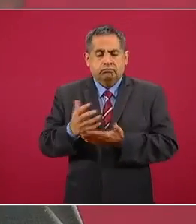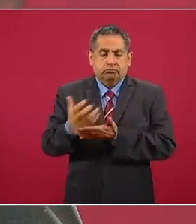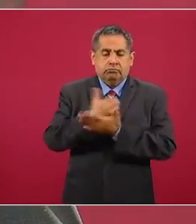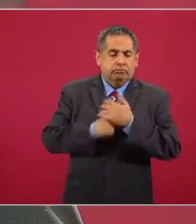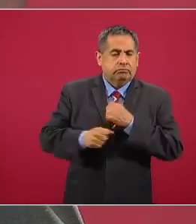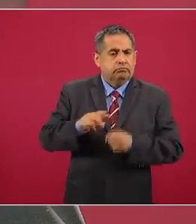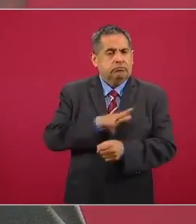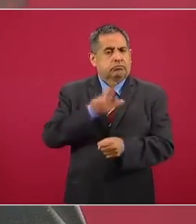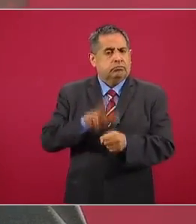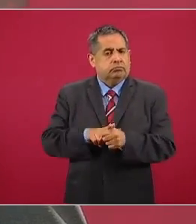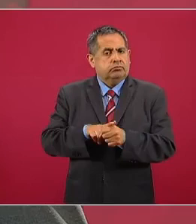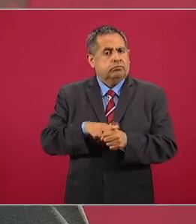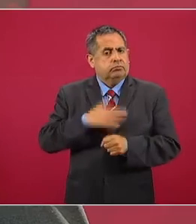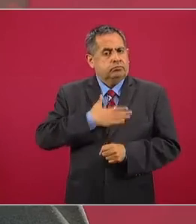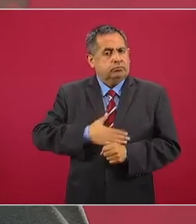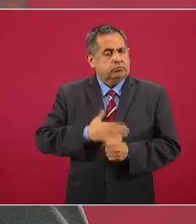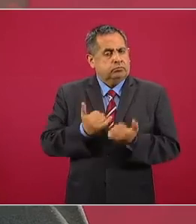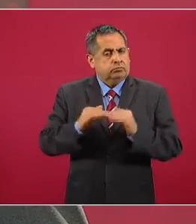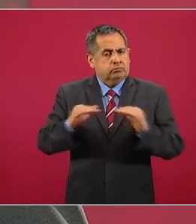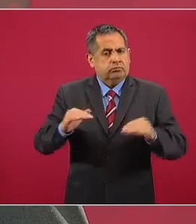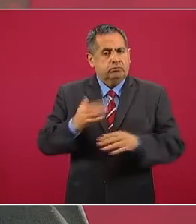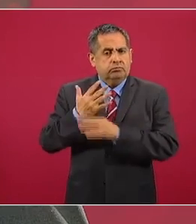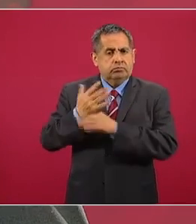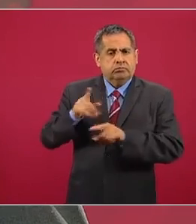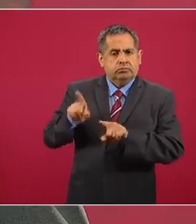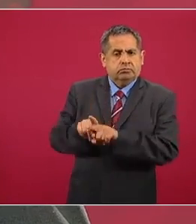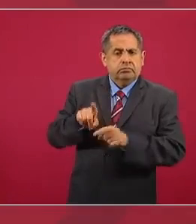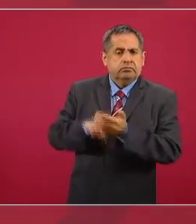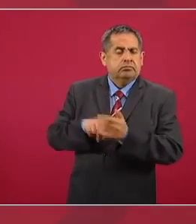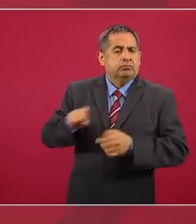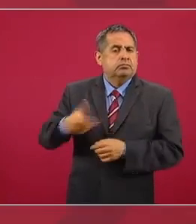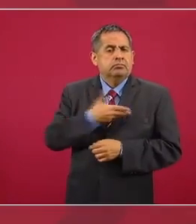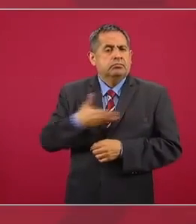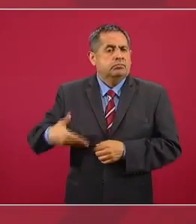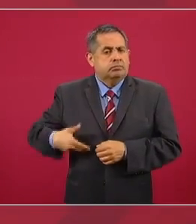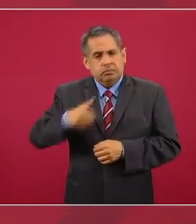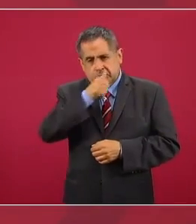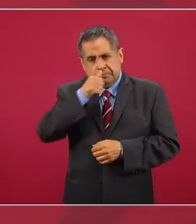medianía, como lo planteaba el presidente Juárez.